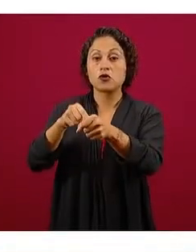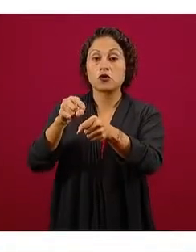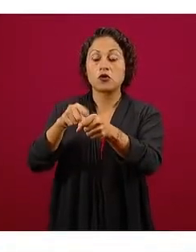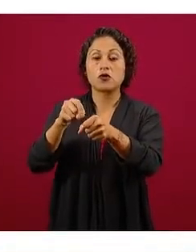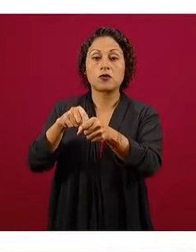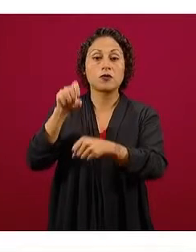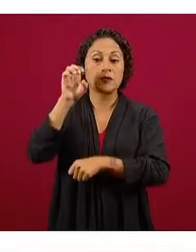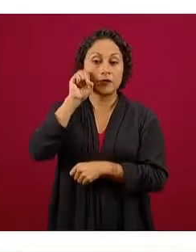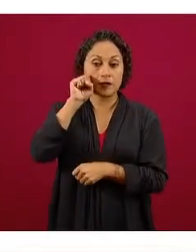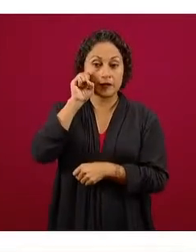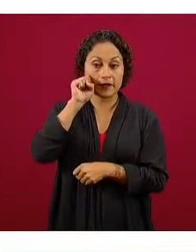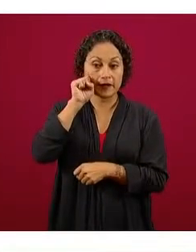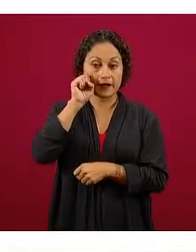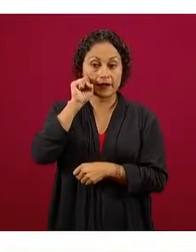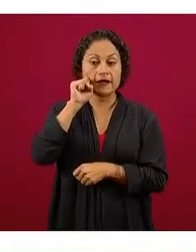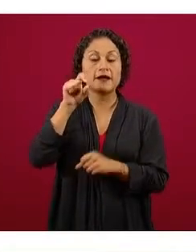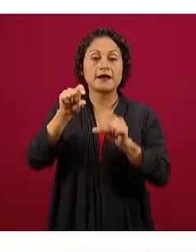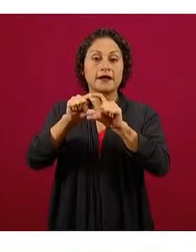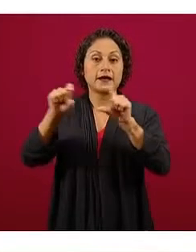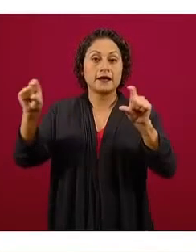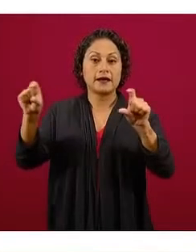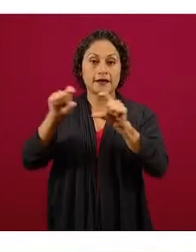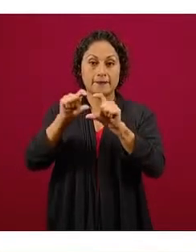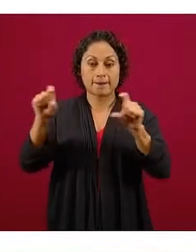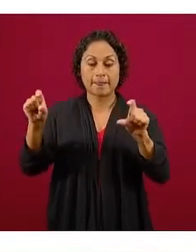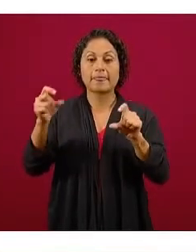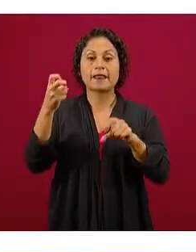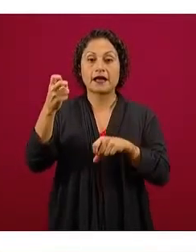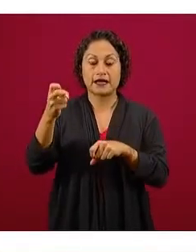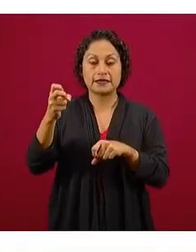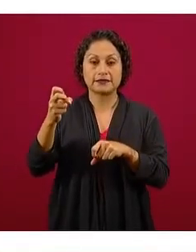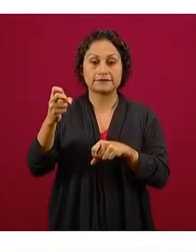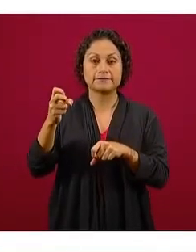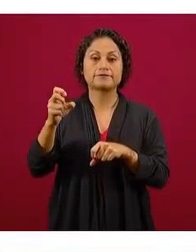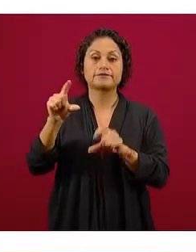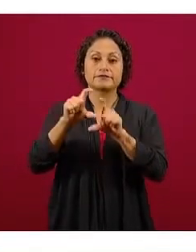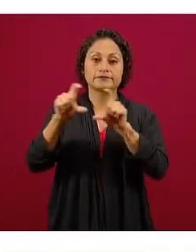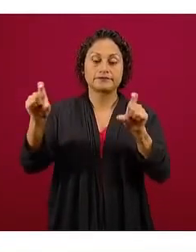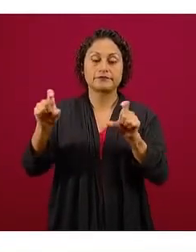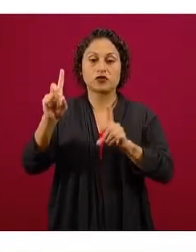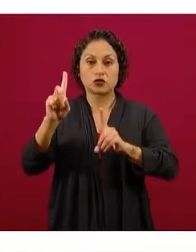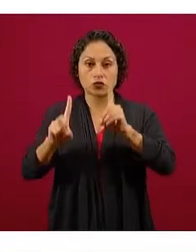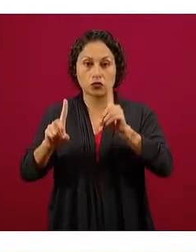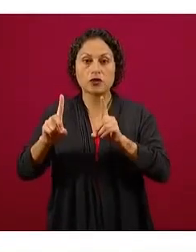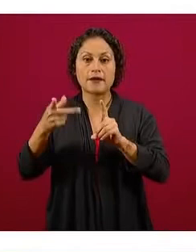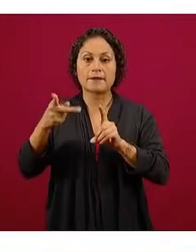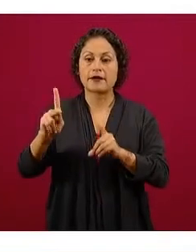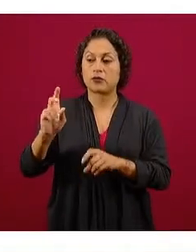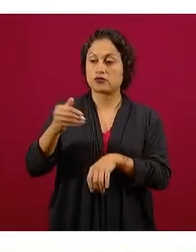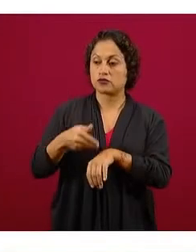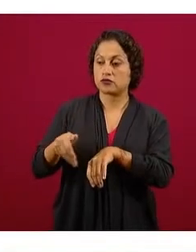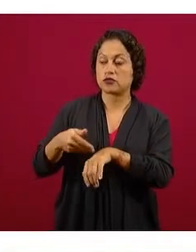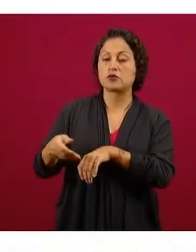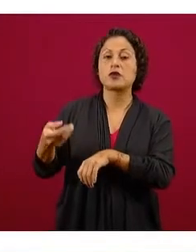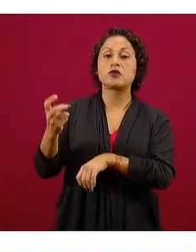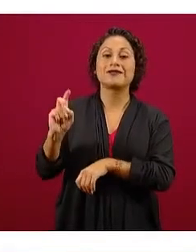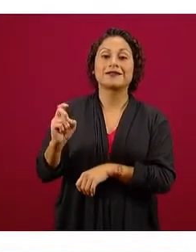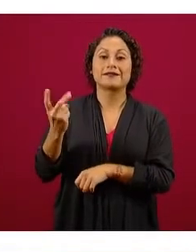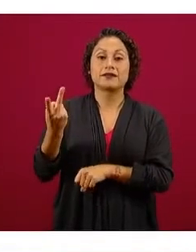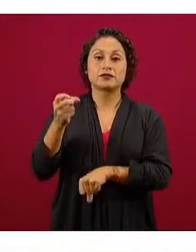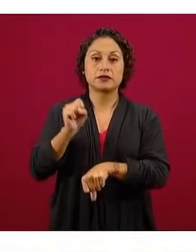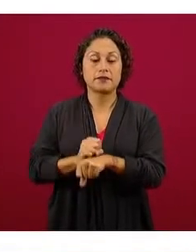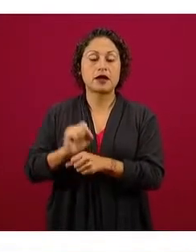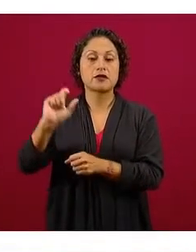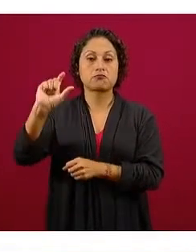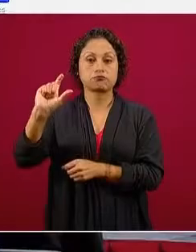hasta la parte superior, también como el porcentaje de positividad ha disminuido en la semana 32. Ayer estábamos